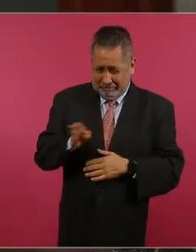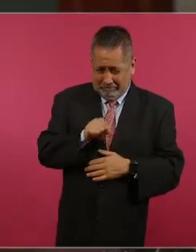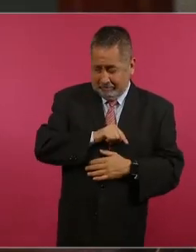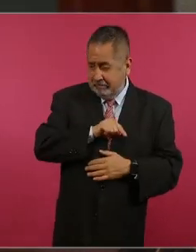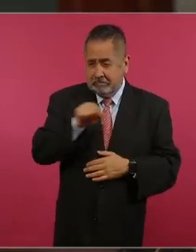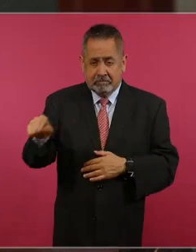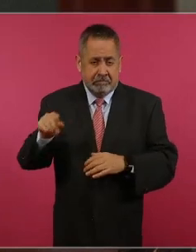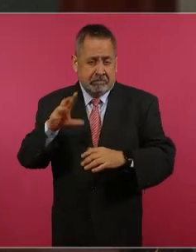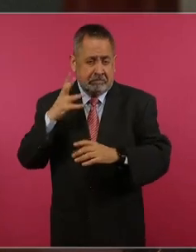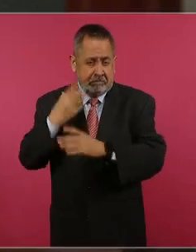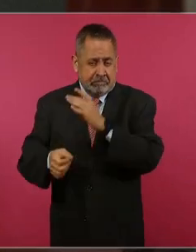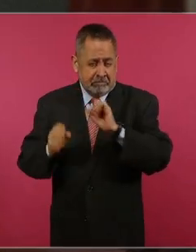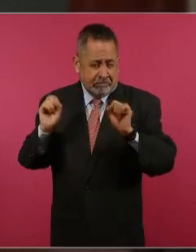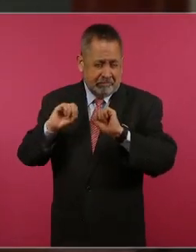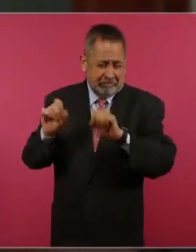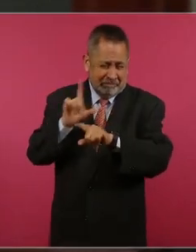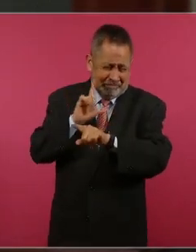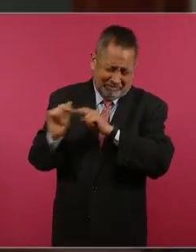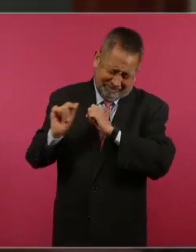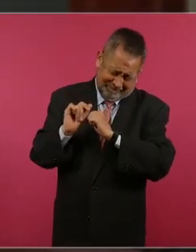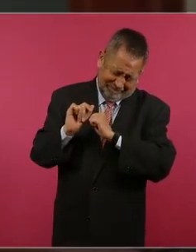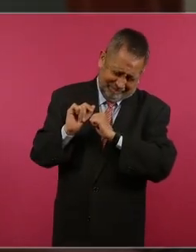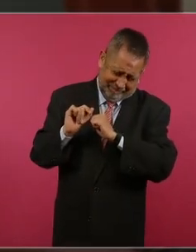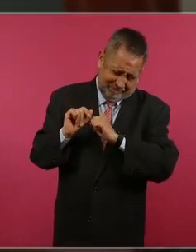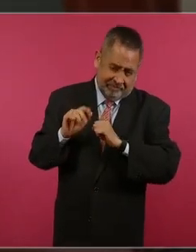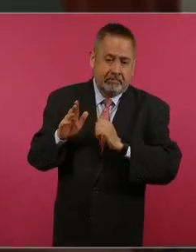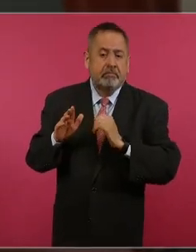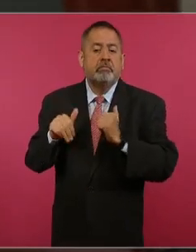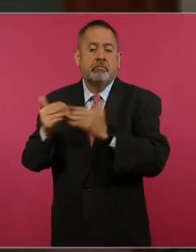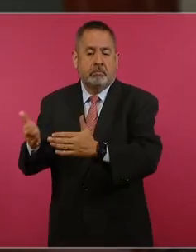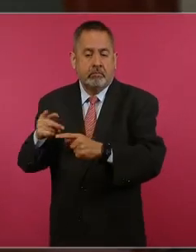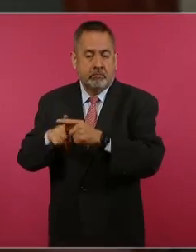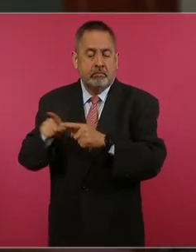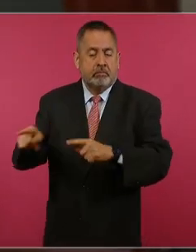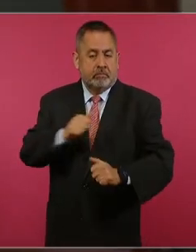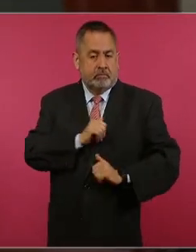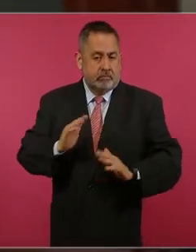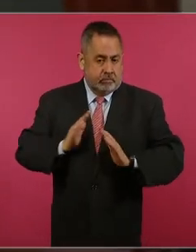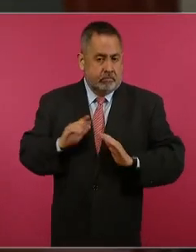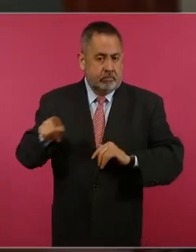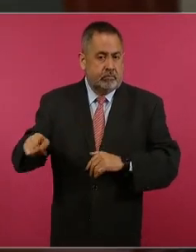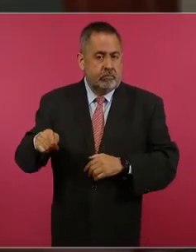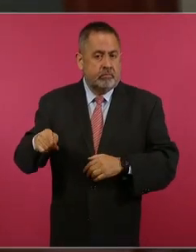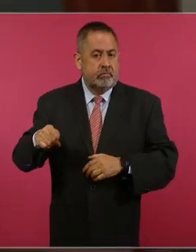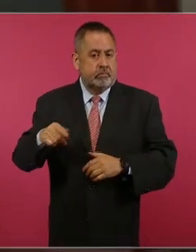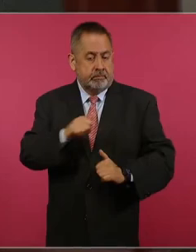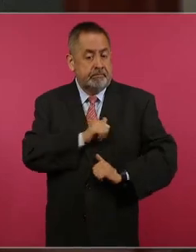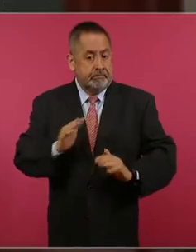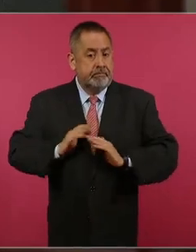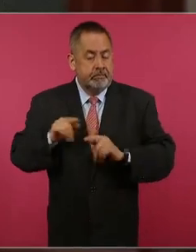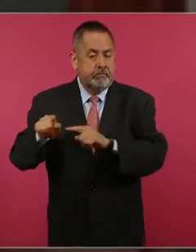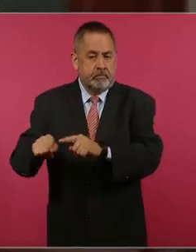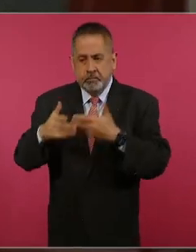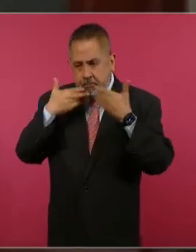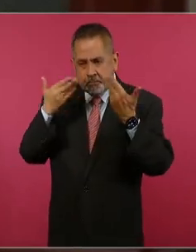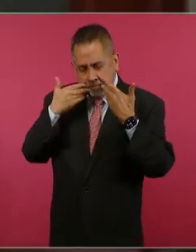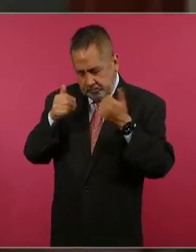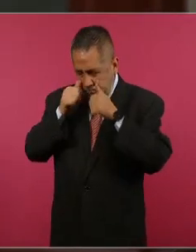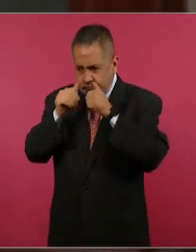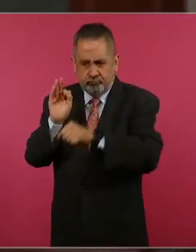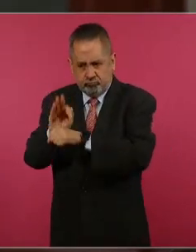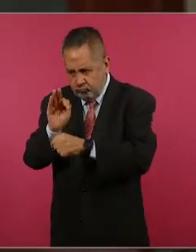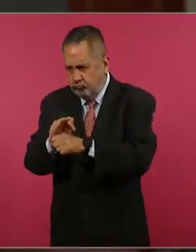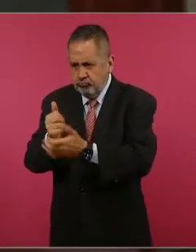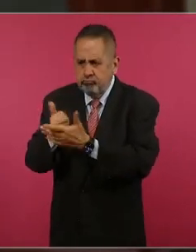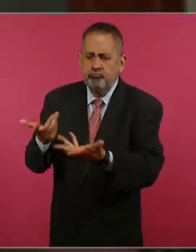salió corriendo a toda velocidad, llegó al retén del ejército que amablemente